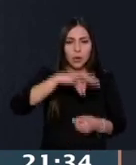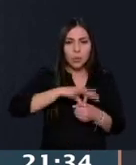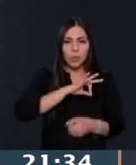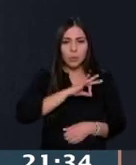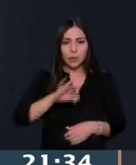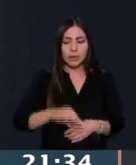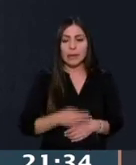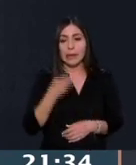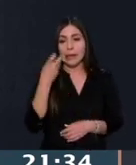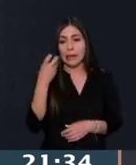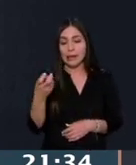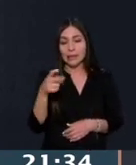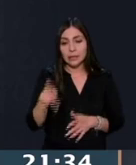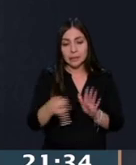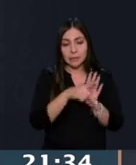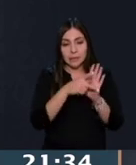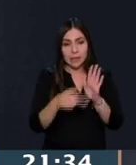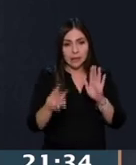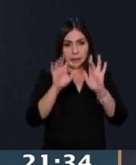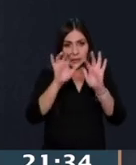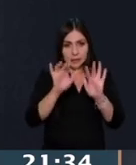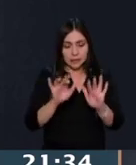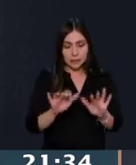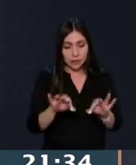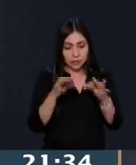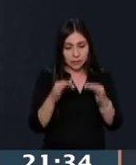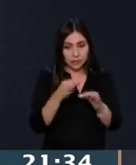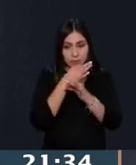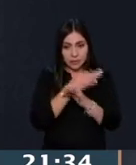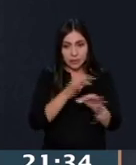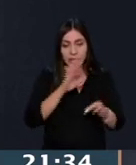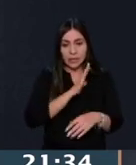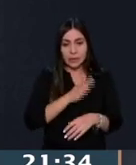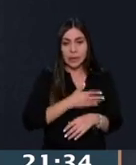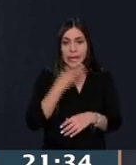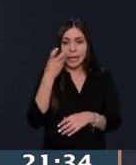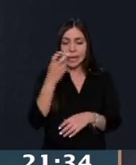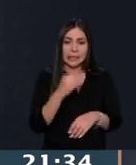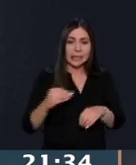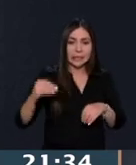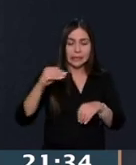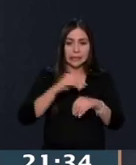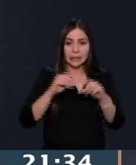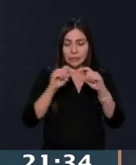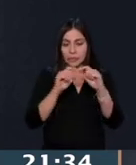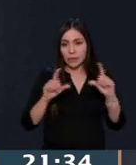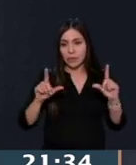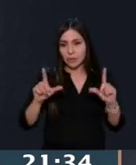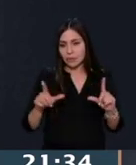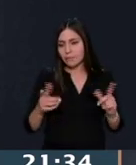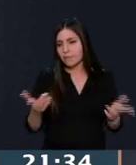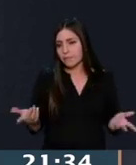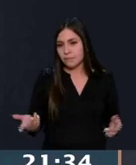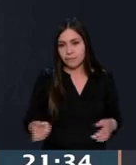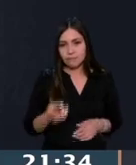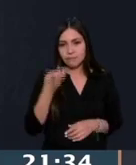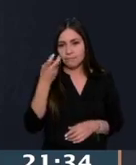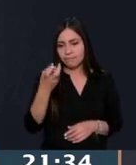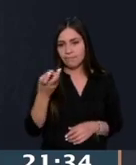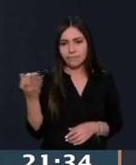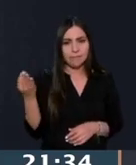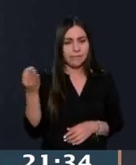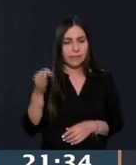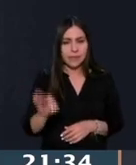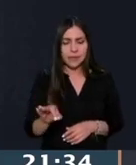en inglés de este artículo que se publicó originalmente en español se agregó, lo cual es completamente falso.